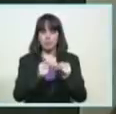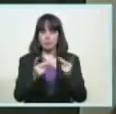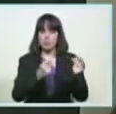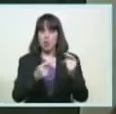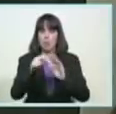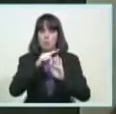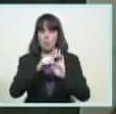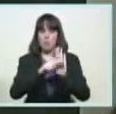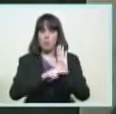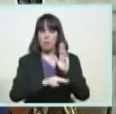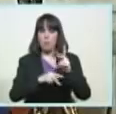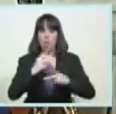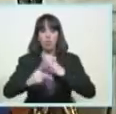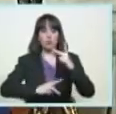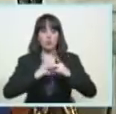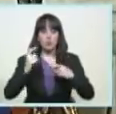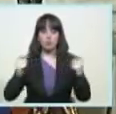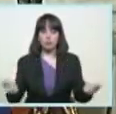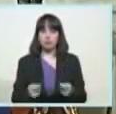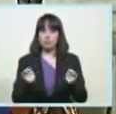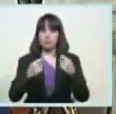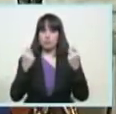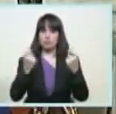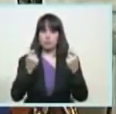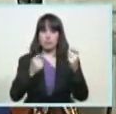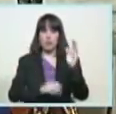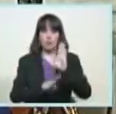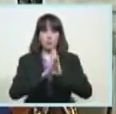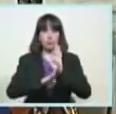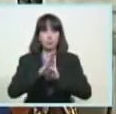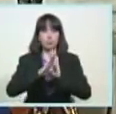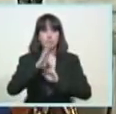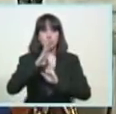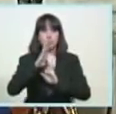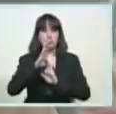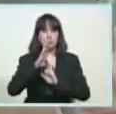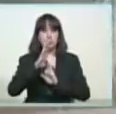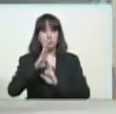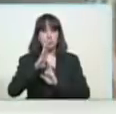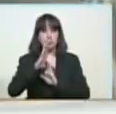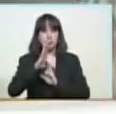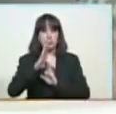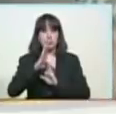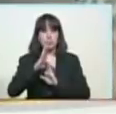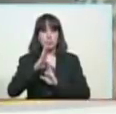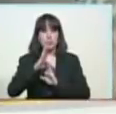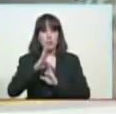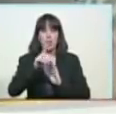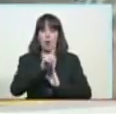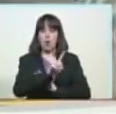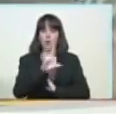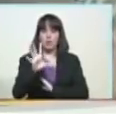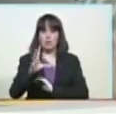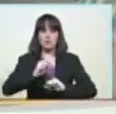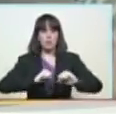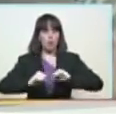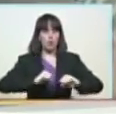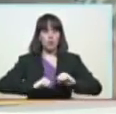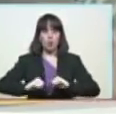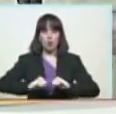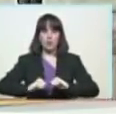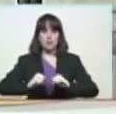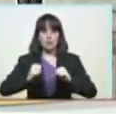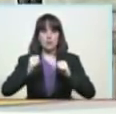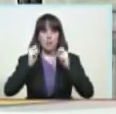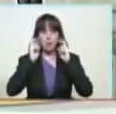productivos y la potencialidad de crecimiento y desarrollo de estos 15 motores se